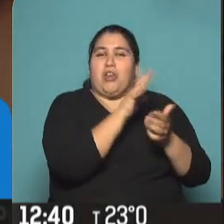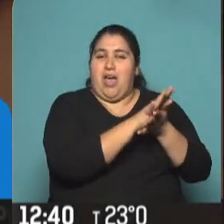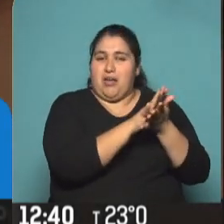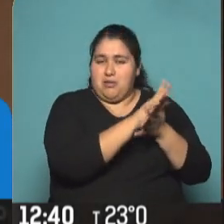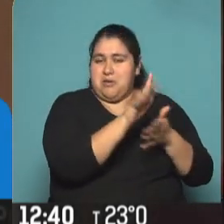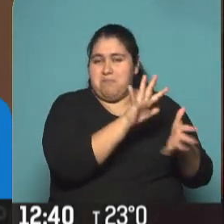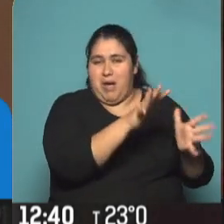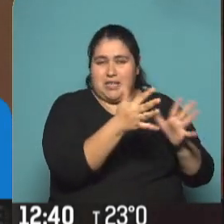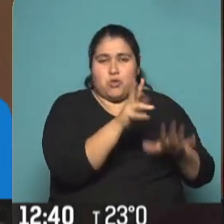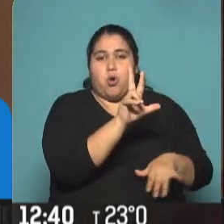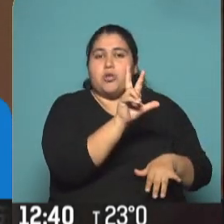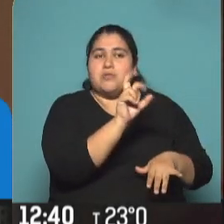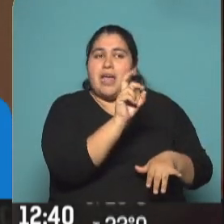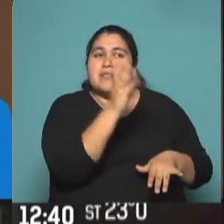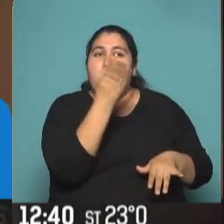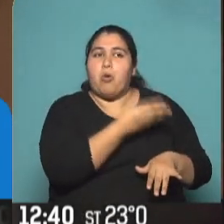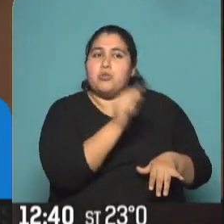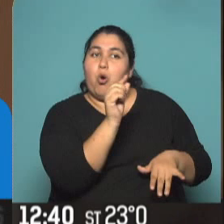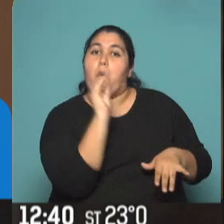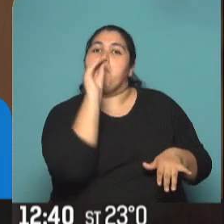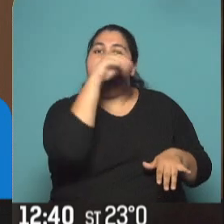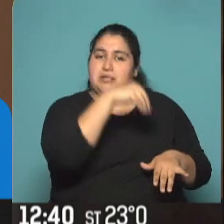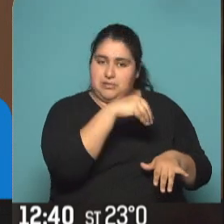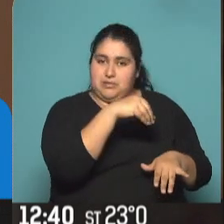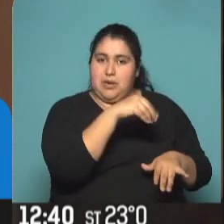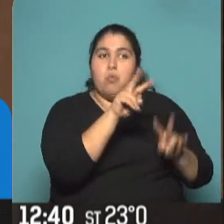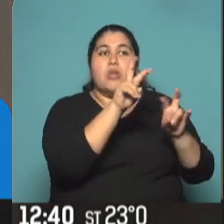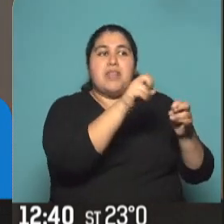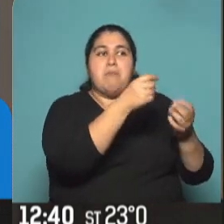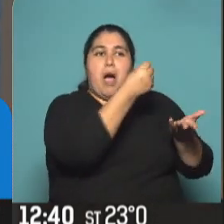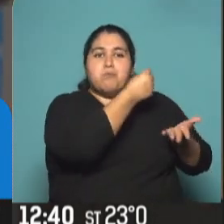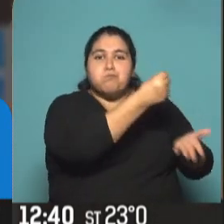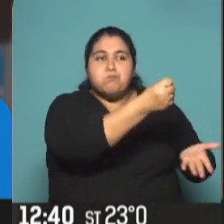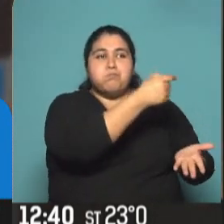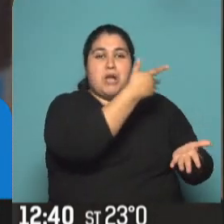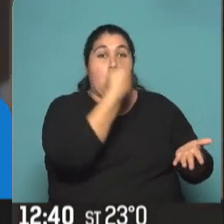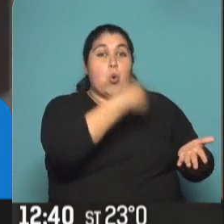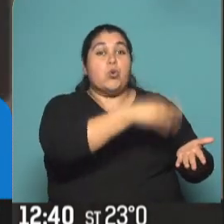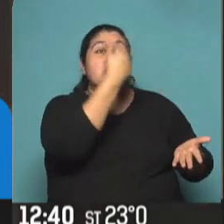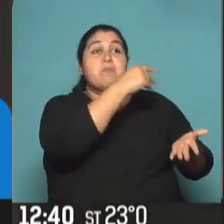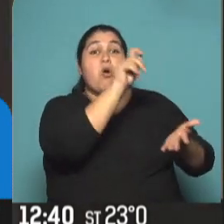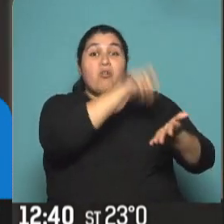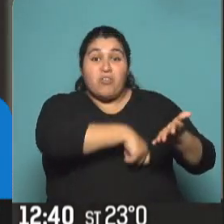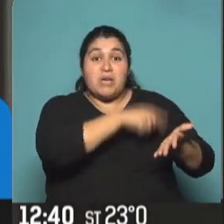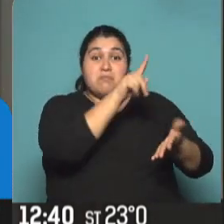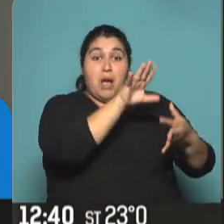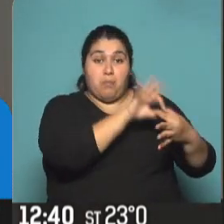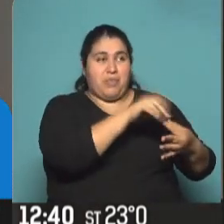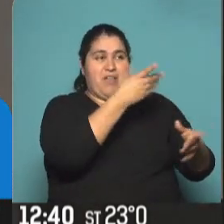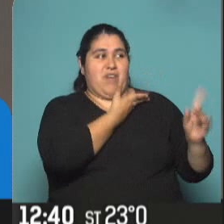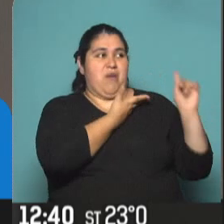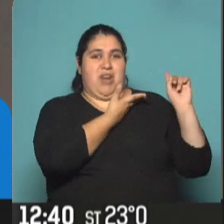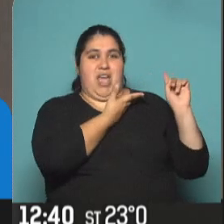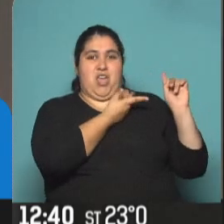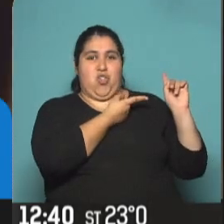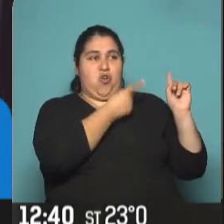un 30% más lo que era un disco grande como aceite en el retroactivo a cuando a la fecha que firmaste el convenio cuando lo hiciste en febrero con lo cual